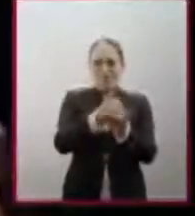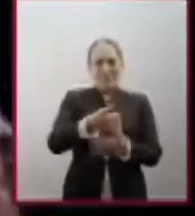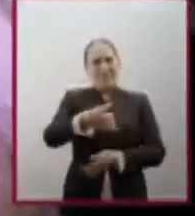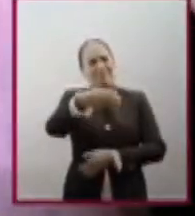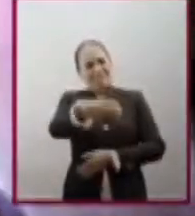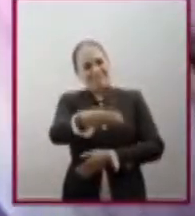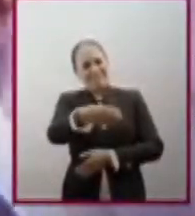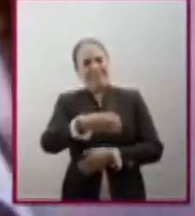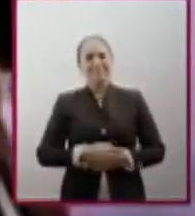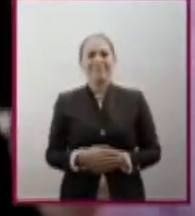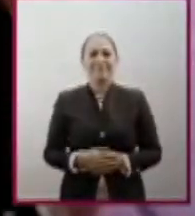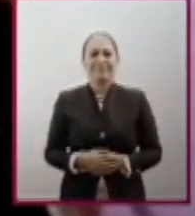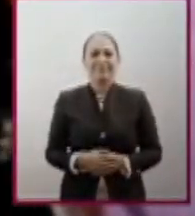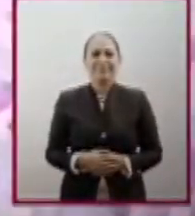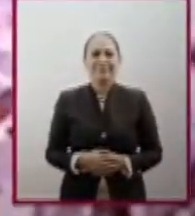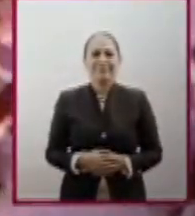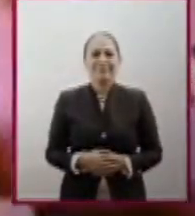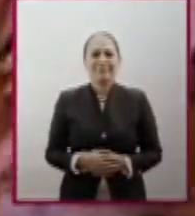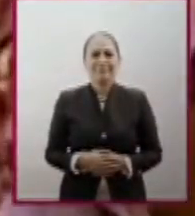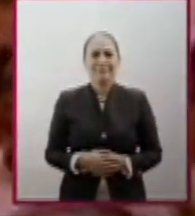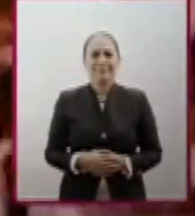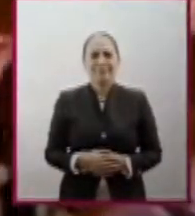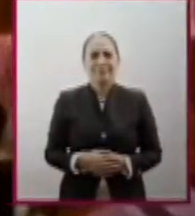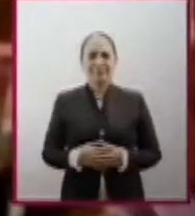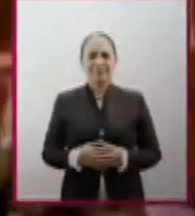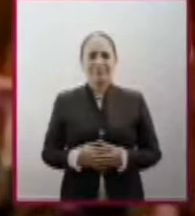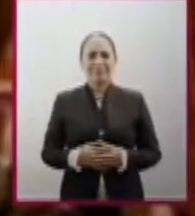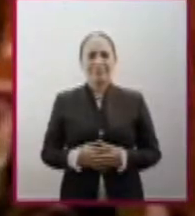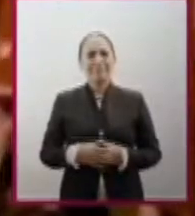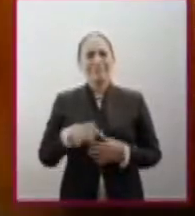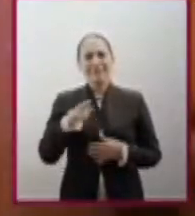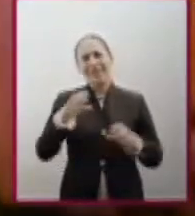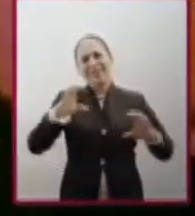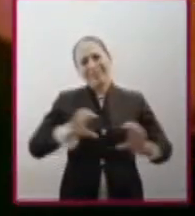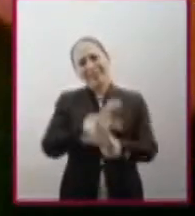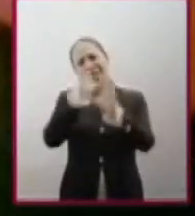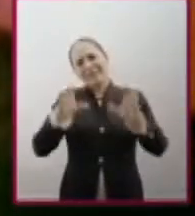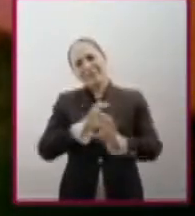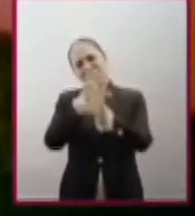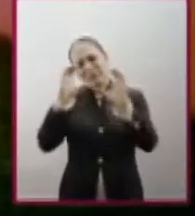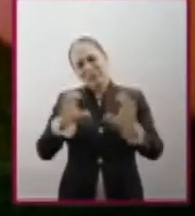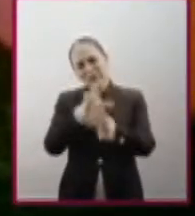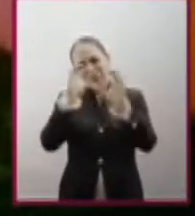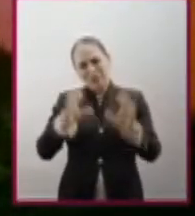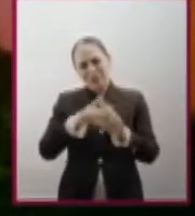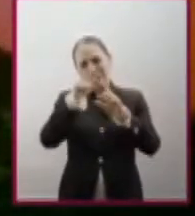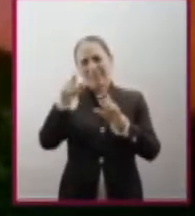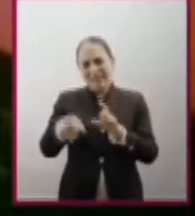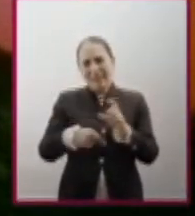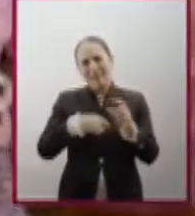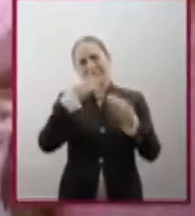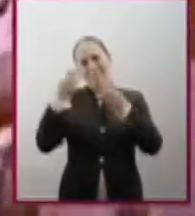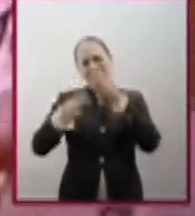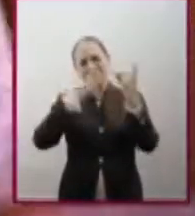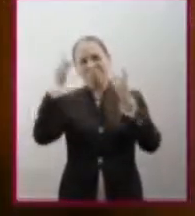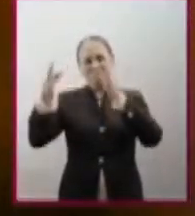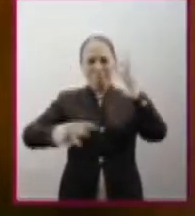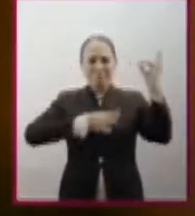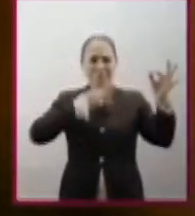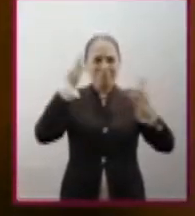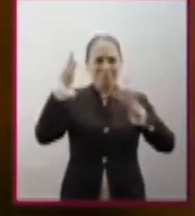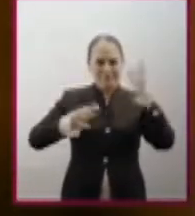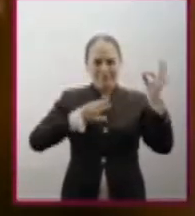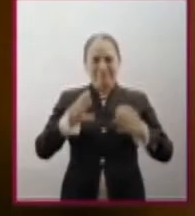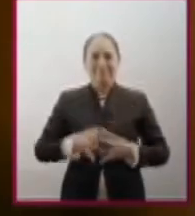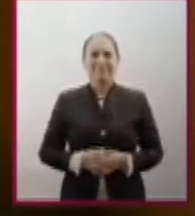mano. Se acabó la chamba, se acabó la escuela, cantamos con ganas, quitados